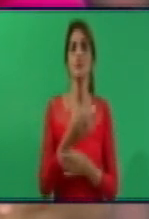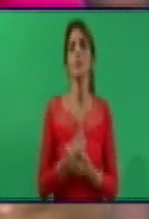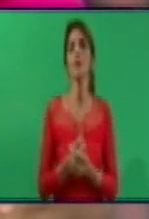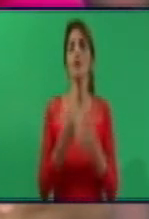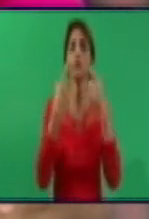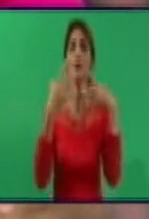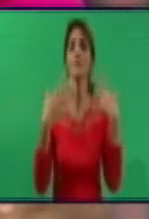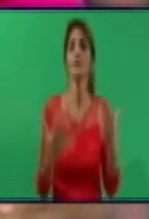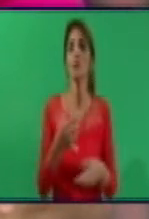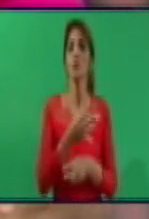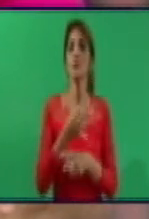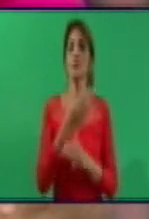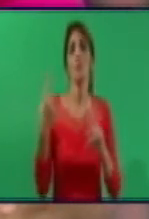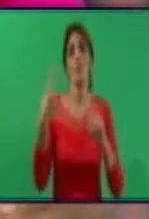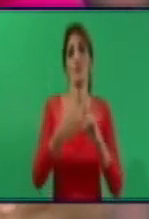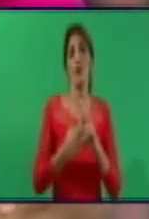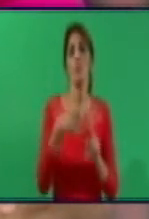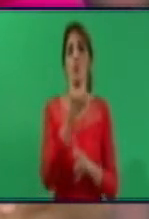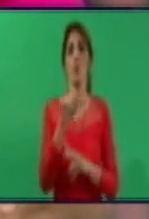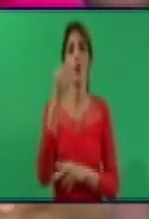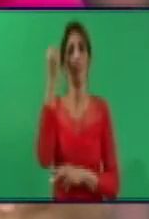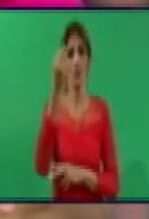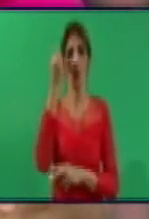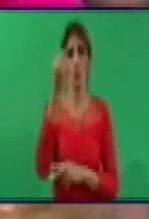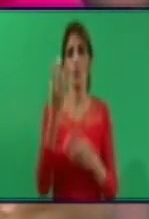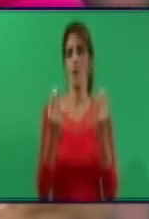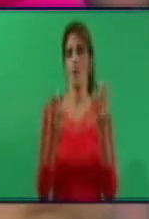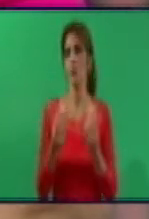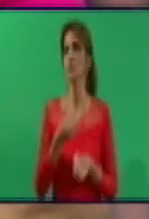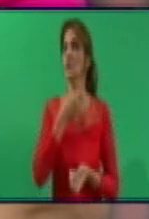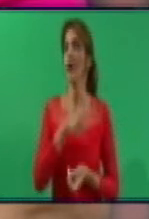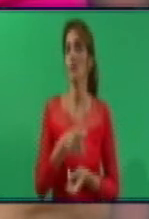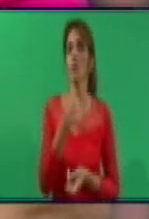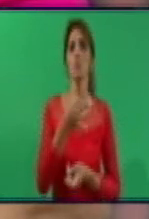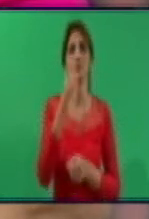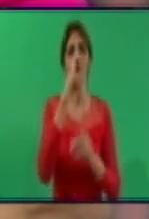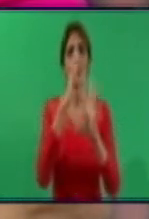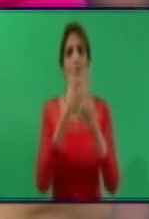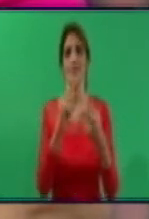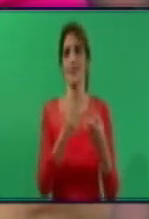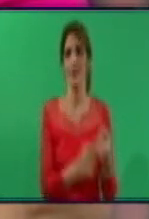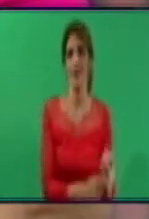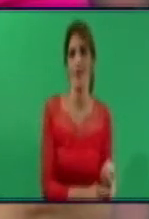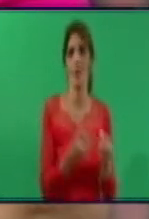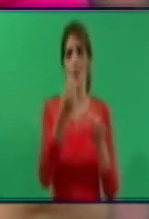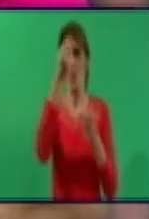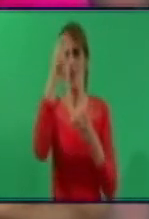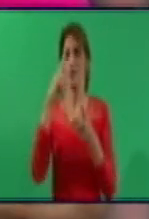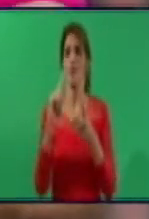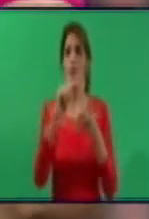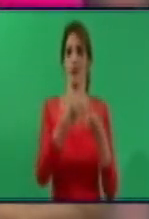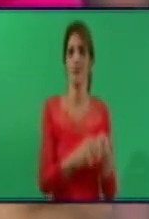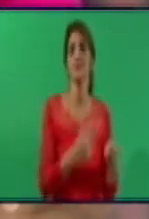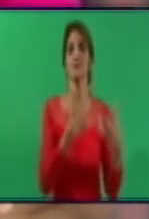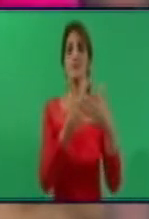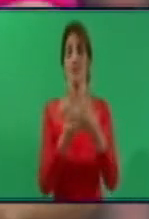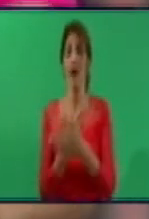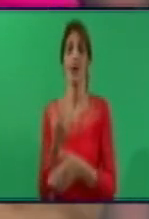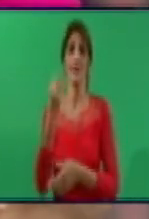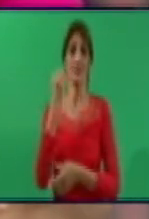ya es preocupante también la situación de municipios como Niquero, como Jiguaní, Yara,